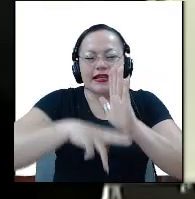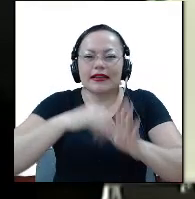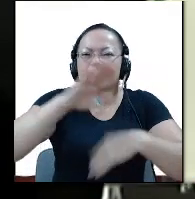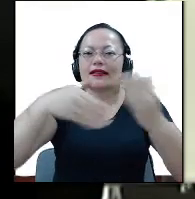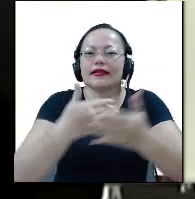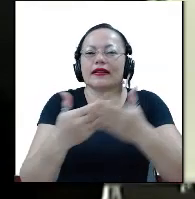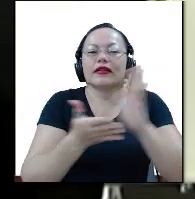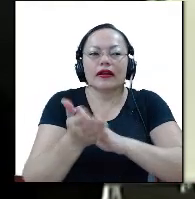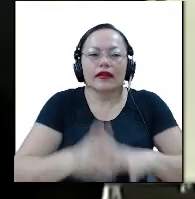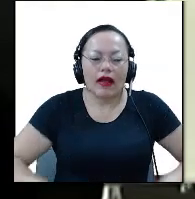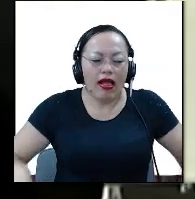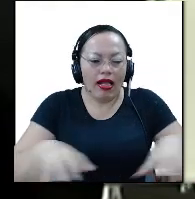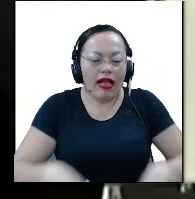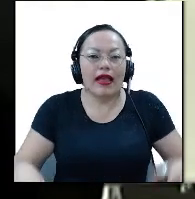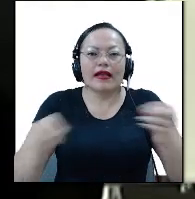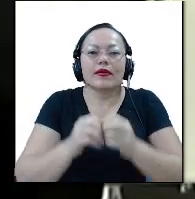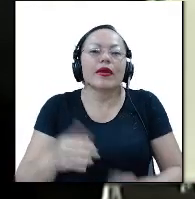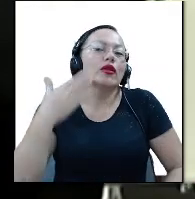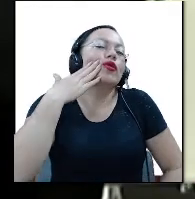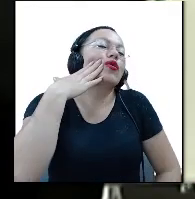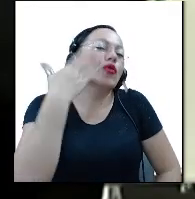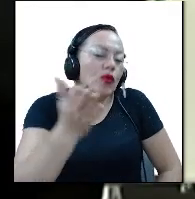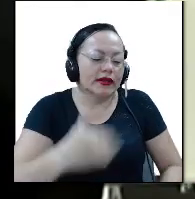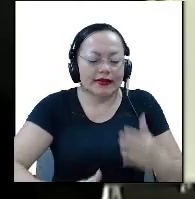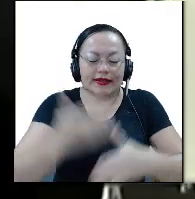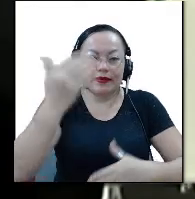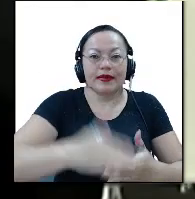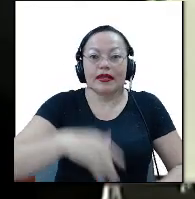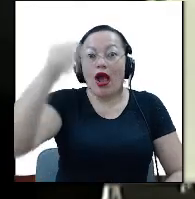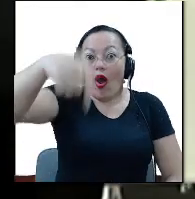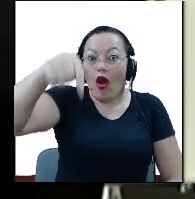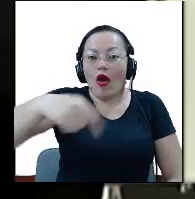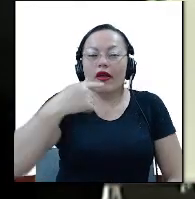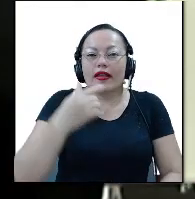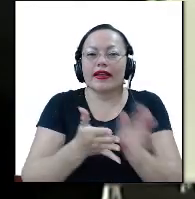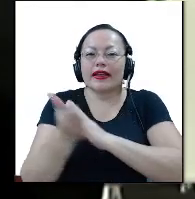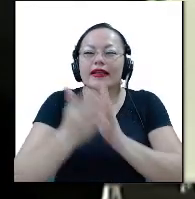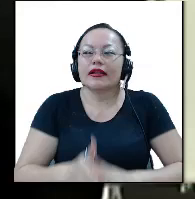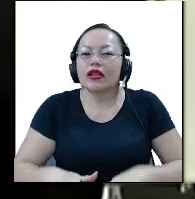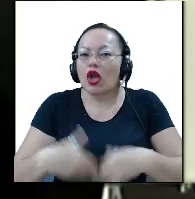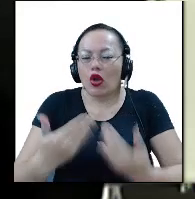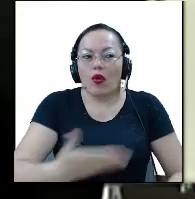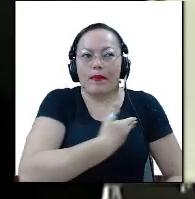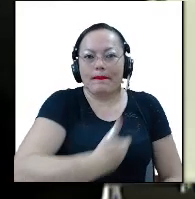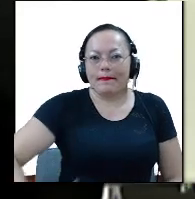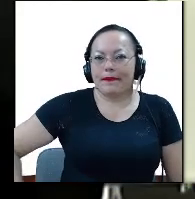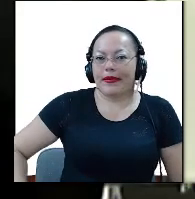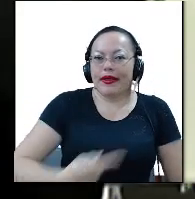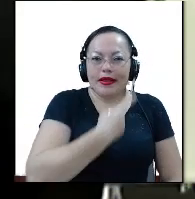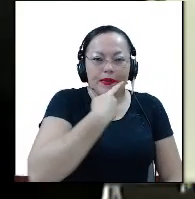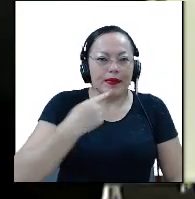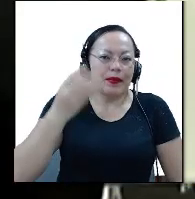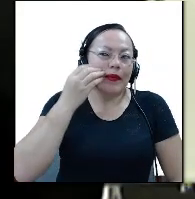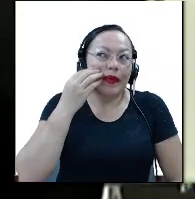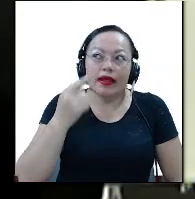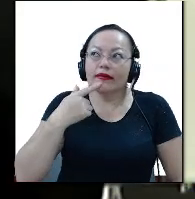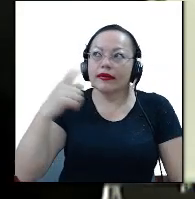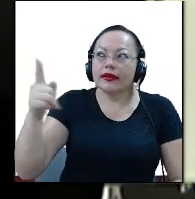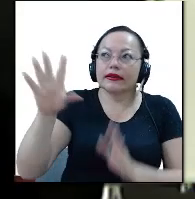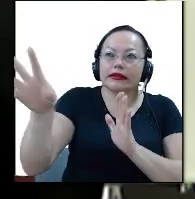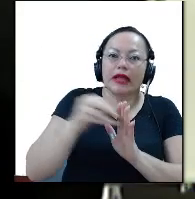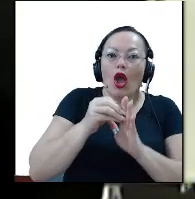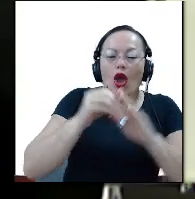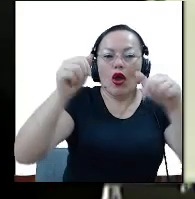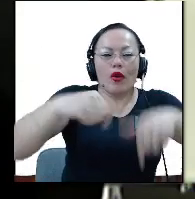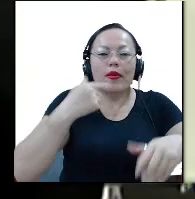desarrollar actividades a partir de hoy, que según la presidencia de la República dejó a libre albedrío a